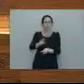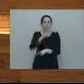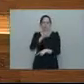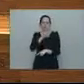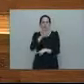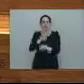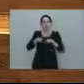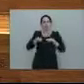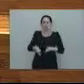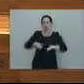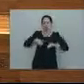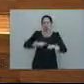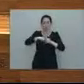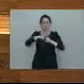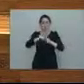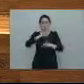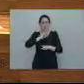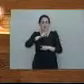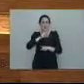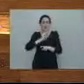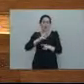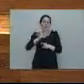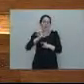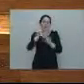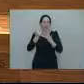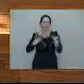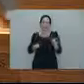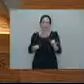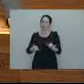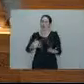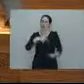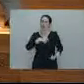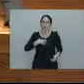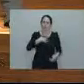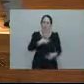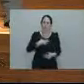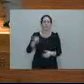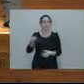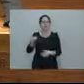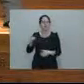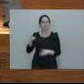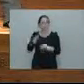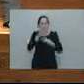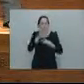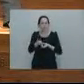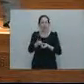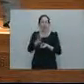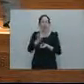de unos niveles mínimos de suministro energético. Ya se ha dado suficiente información de